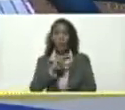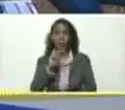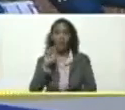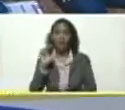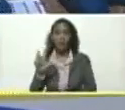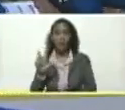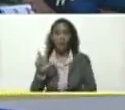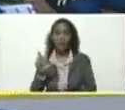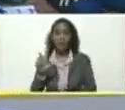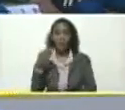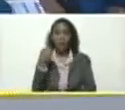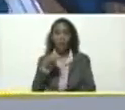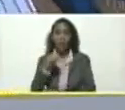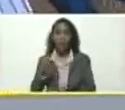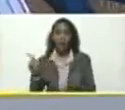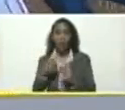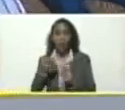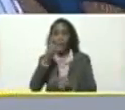noviembre cumplo